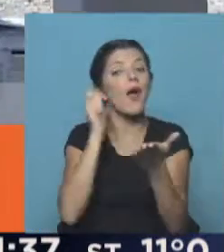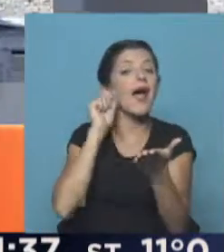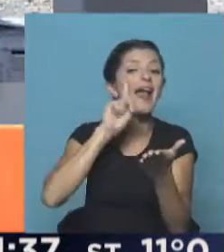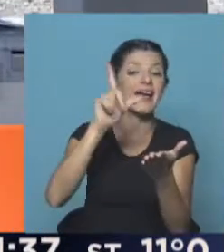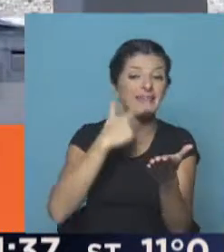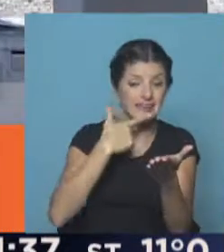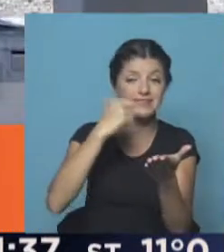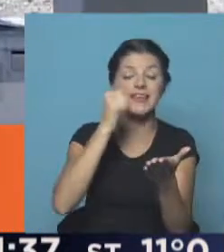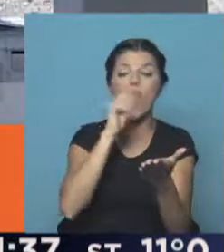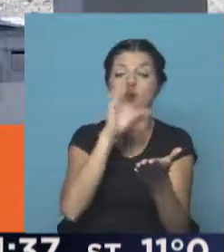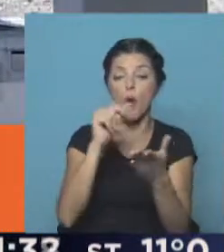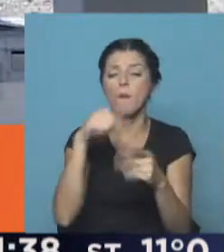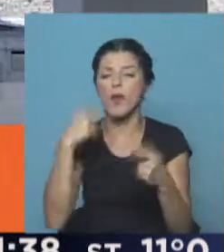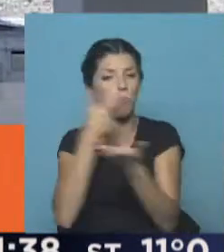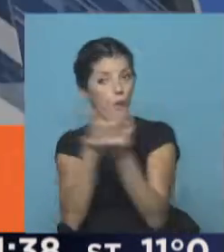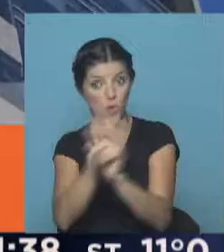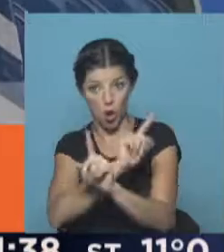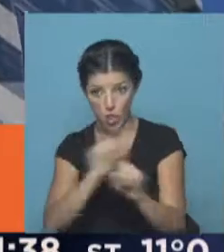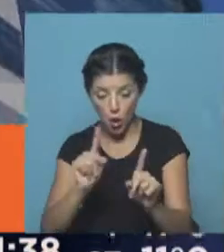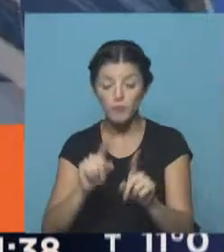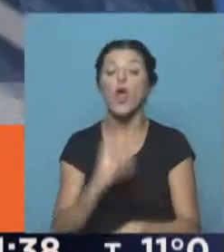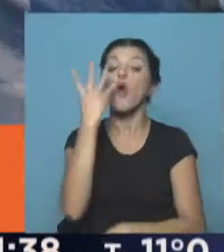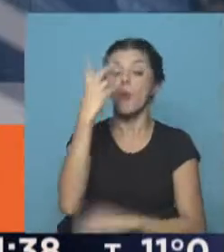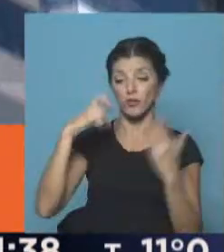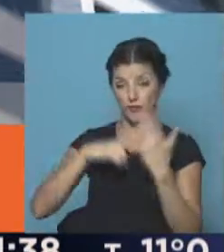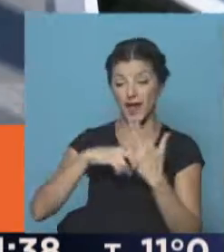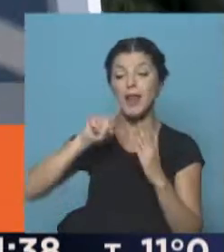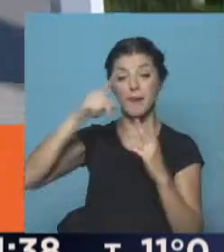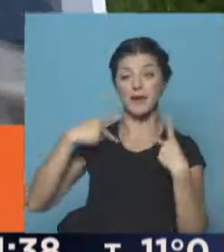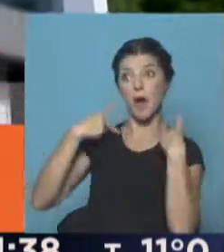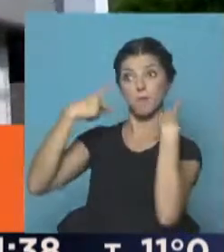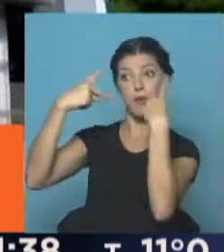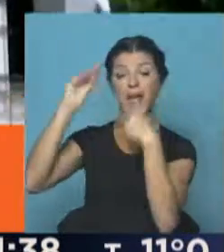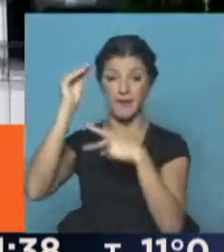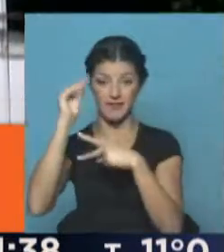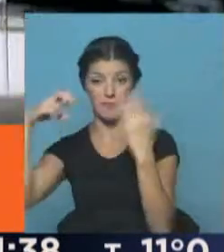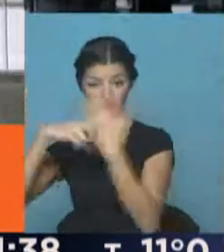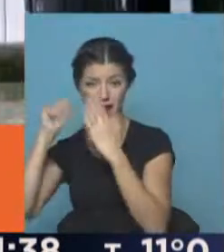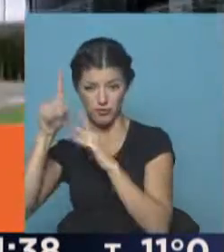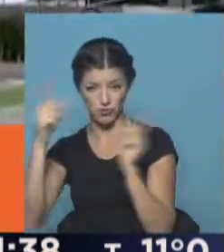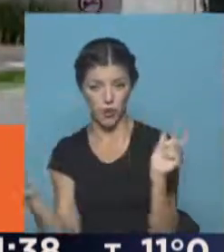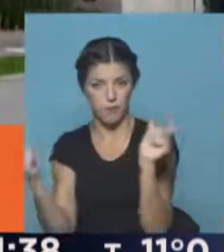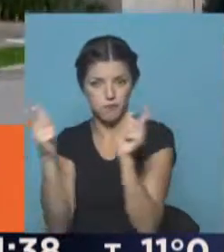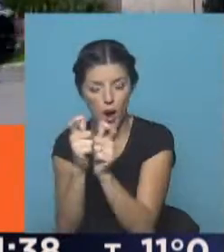publicada. Mañana viernes, 4 fiscales argentinos viajarán a Brasil para reunirse con sus pares de ese país y avanzar en las